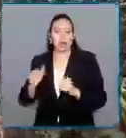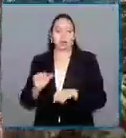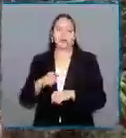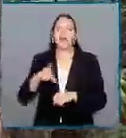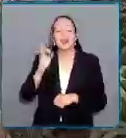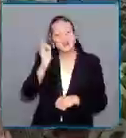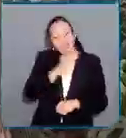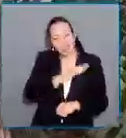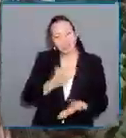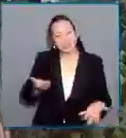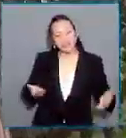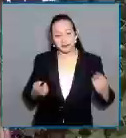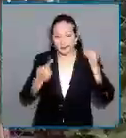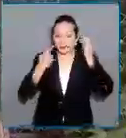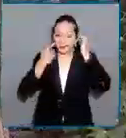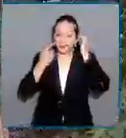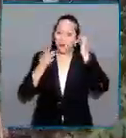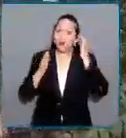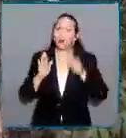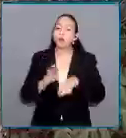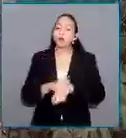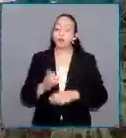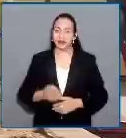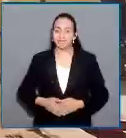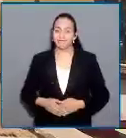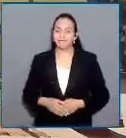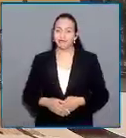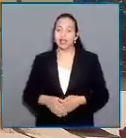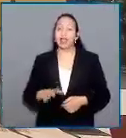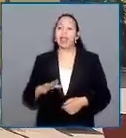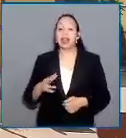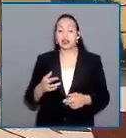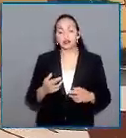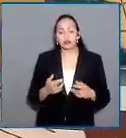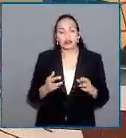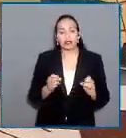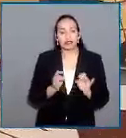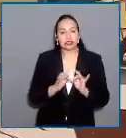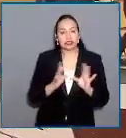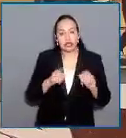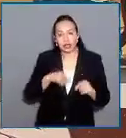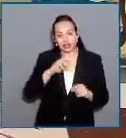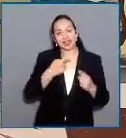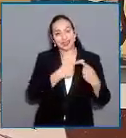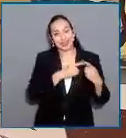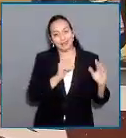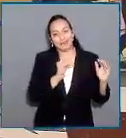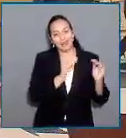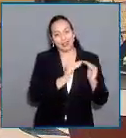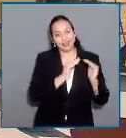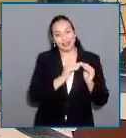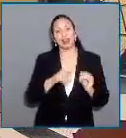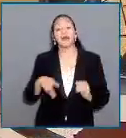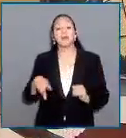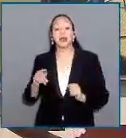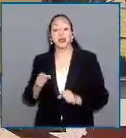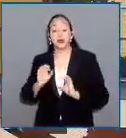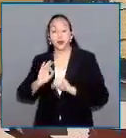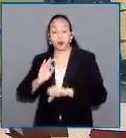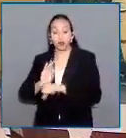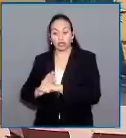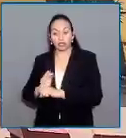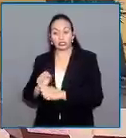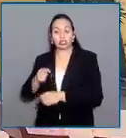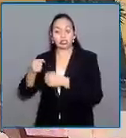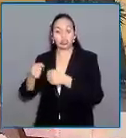indicaron, debido a que los riesgos son diferentes y las inversiones en protección también lo son. Para el canal